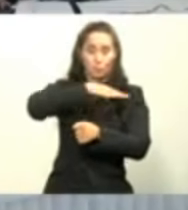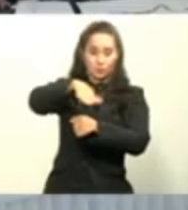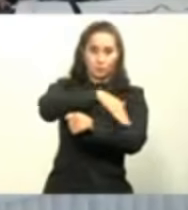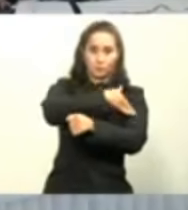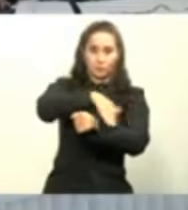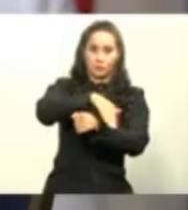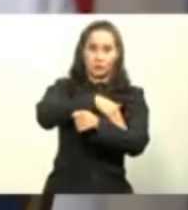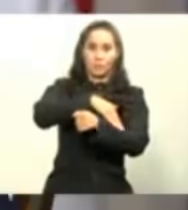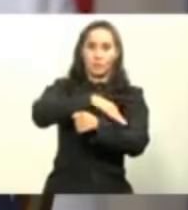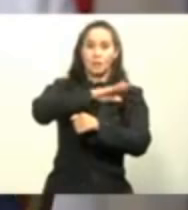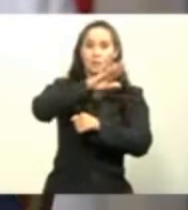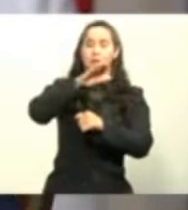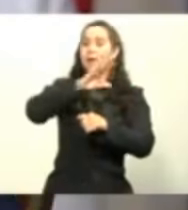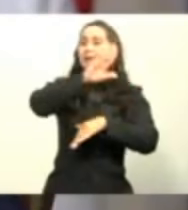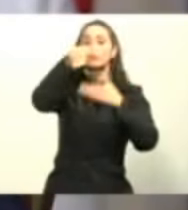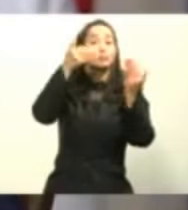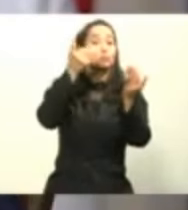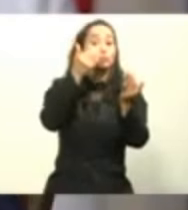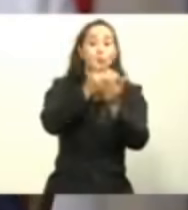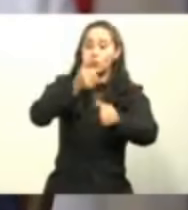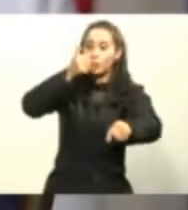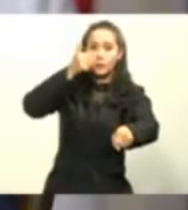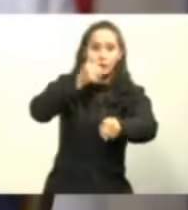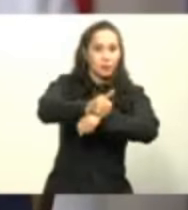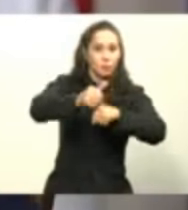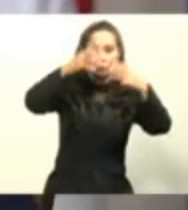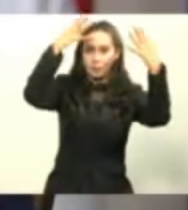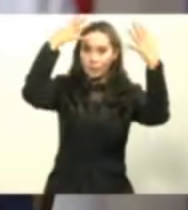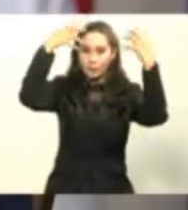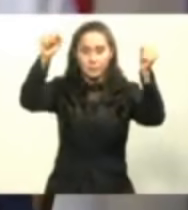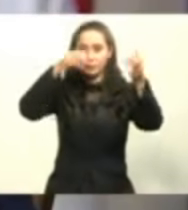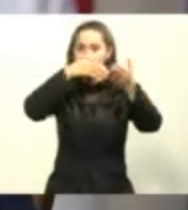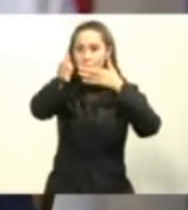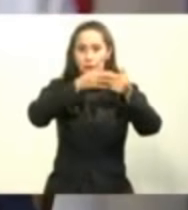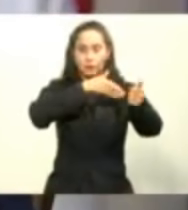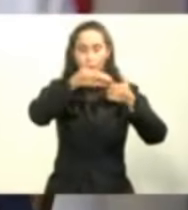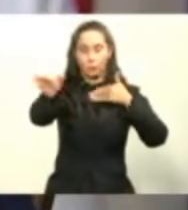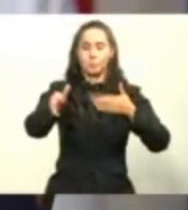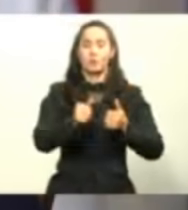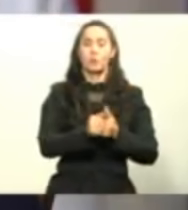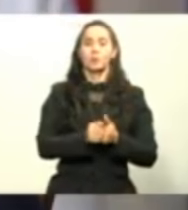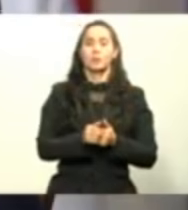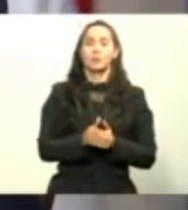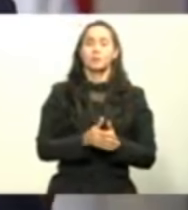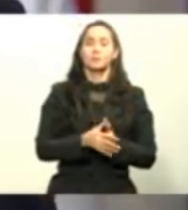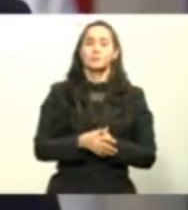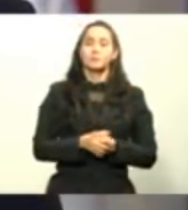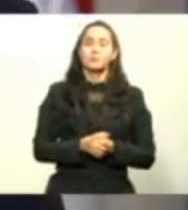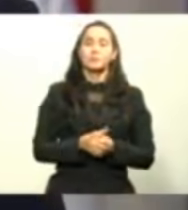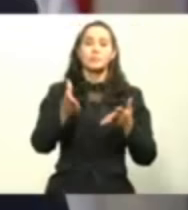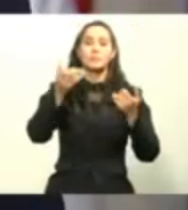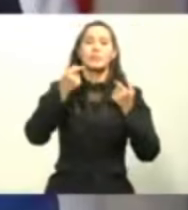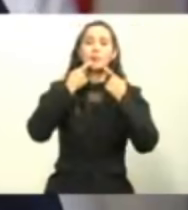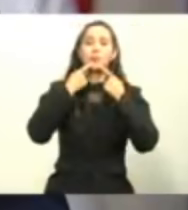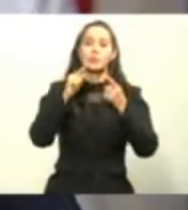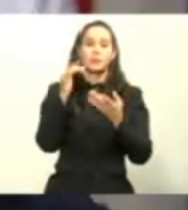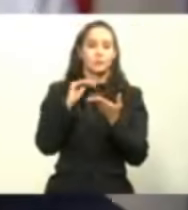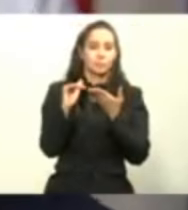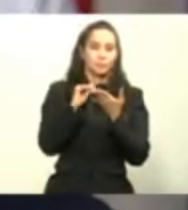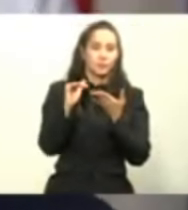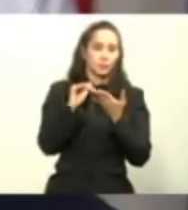Eso aplica para el presidente de la República, del presidente hacia abajo. De esta manera, damas y caballeros. Quiero decir algo, perdón, miren.